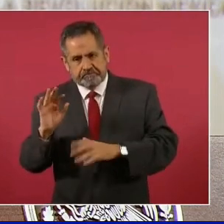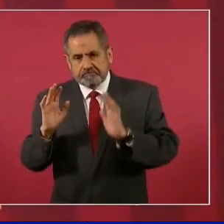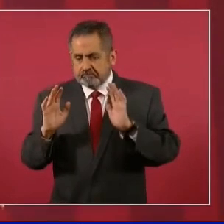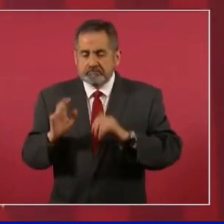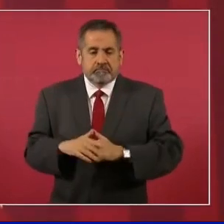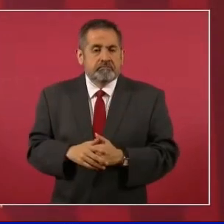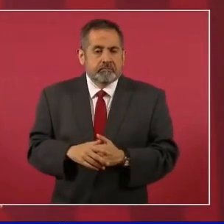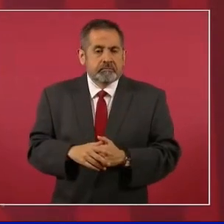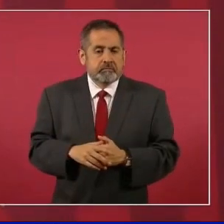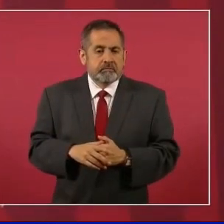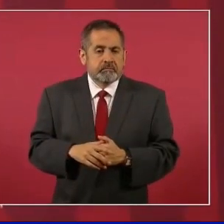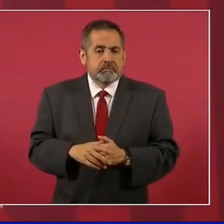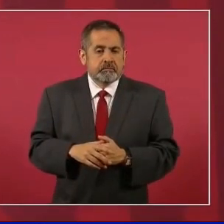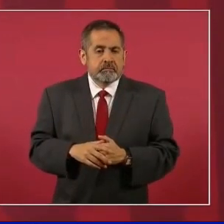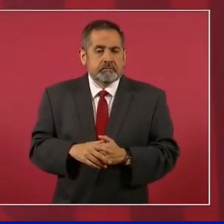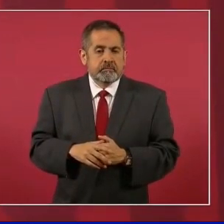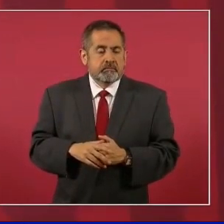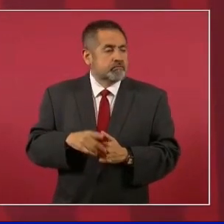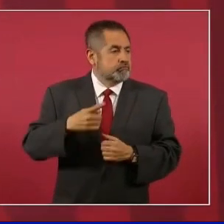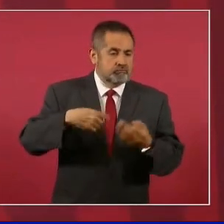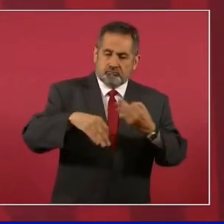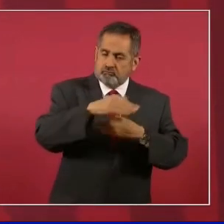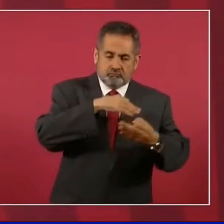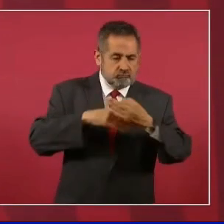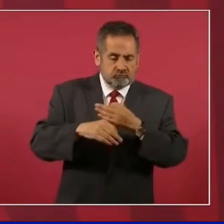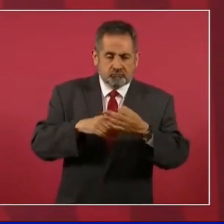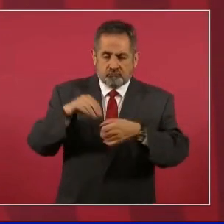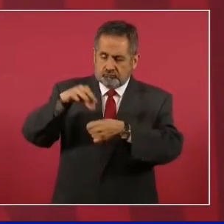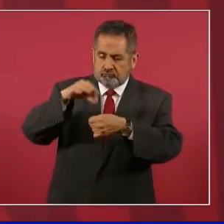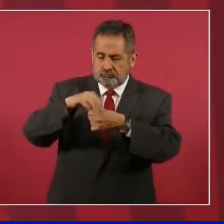que todos pasen por elección,